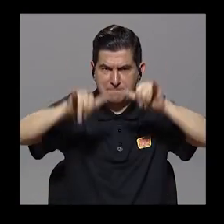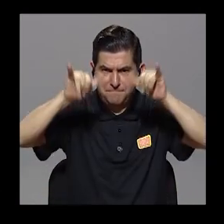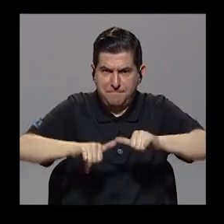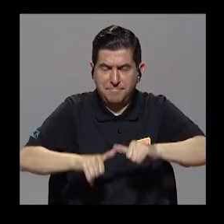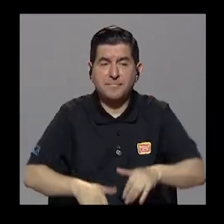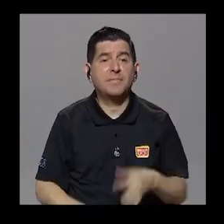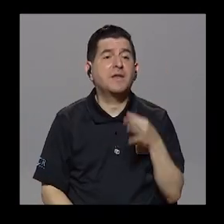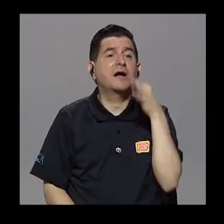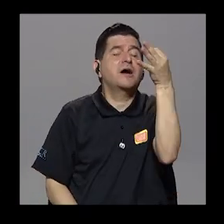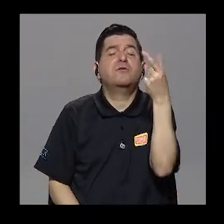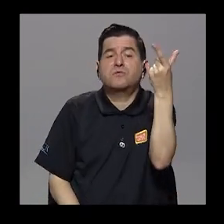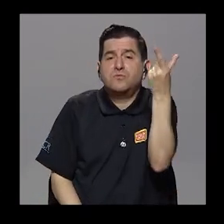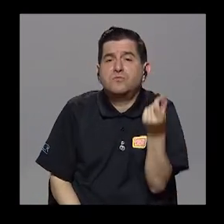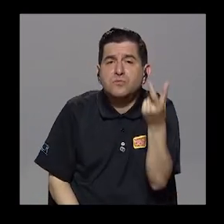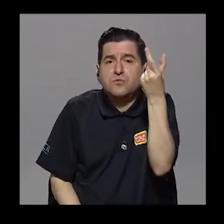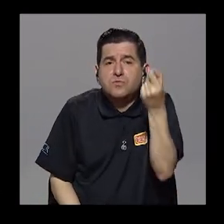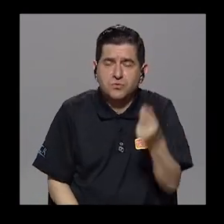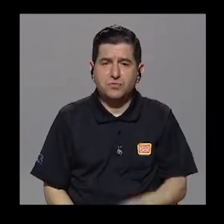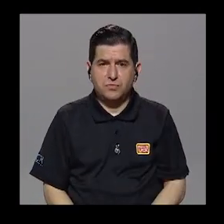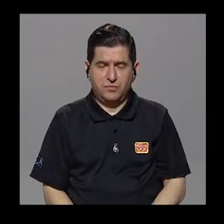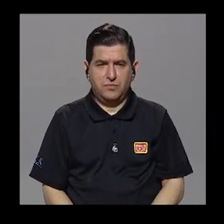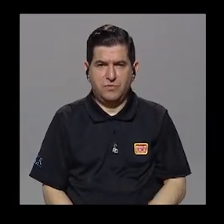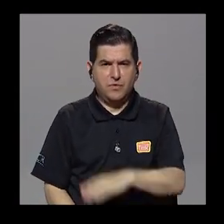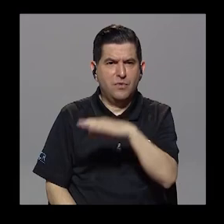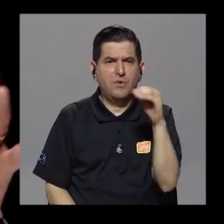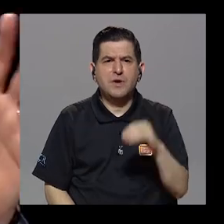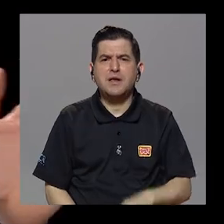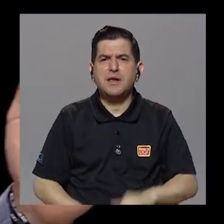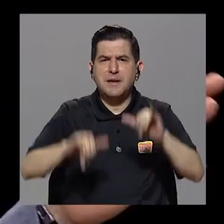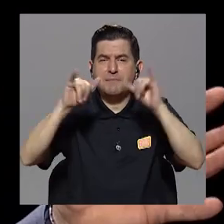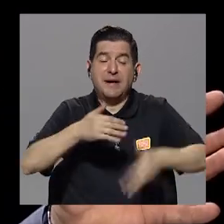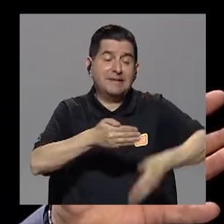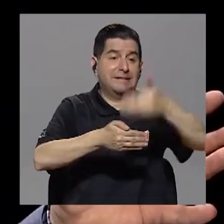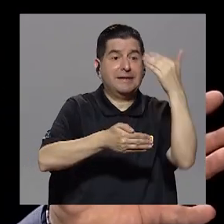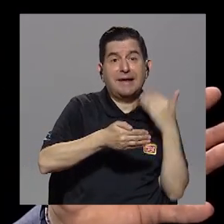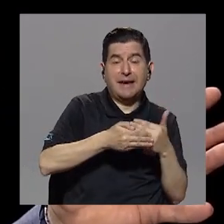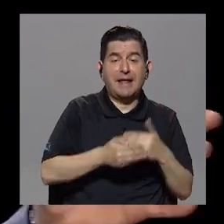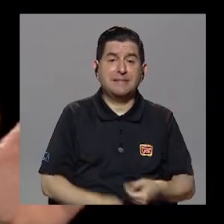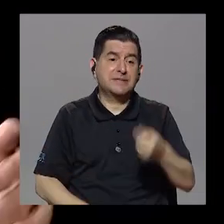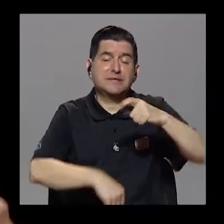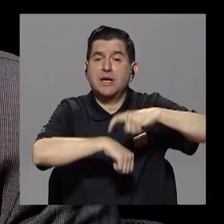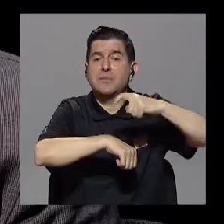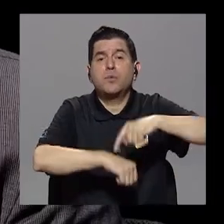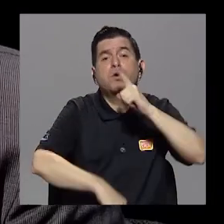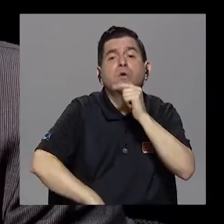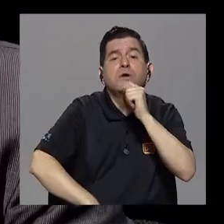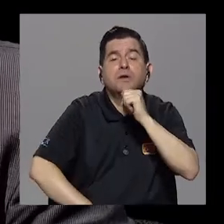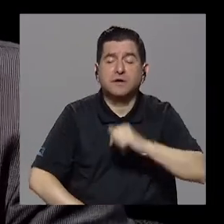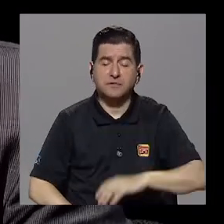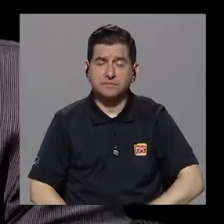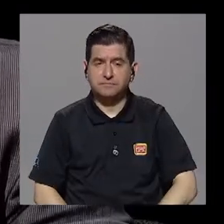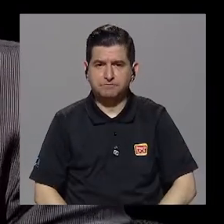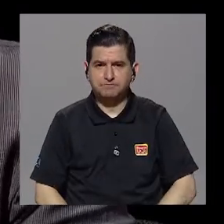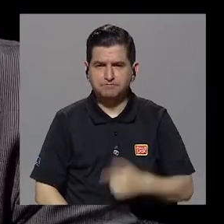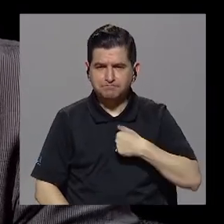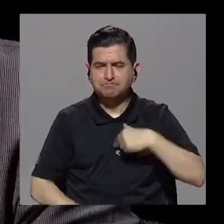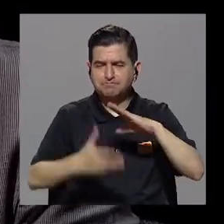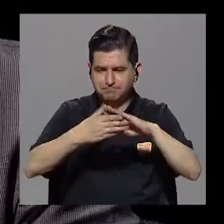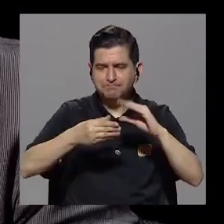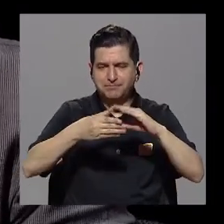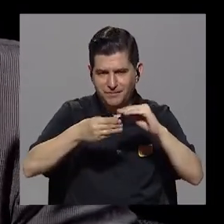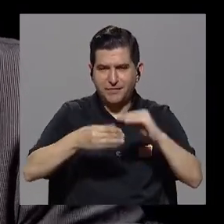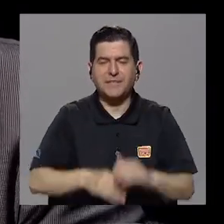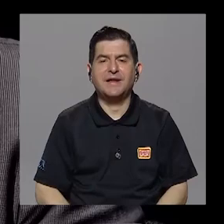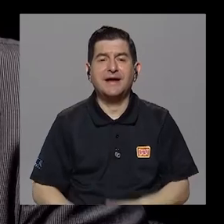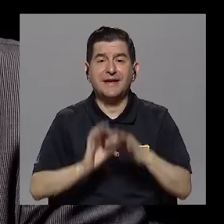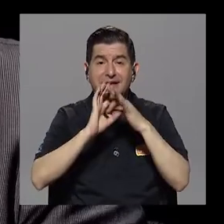sostienen las posibles pensiones hacia el largo plazo y quiénes las sostenían antes en el corto. Sí, vamos a ver, le